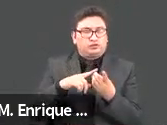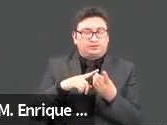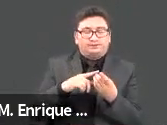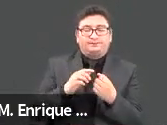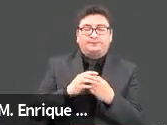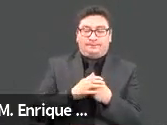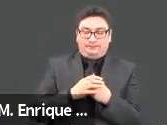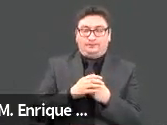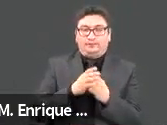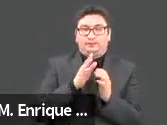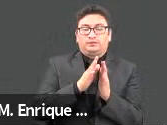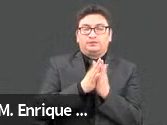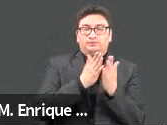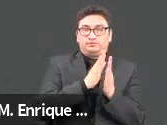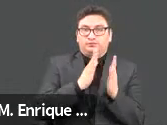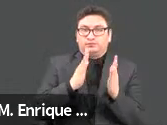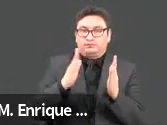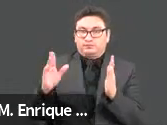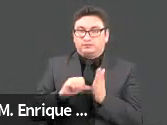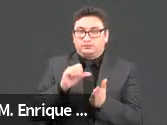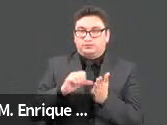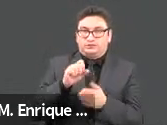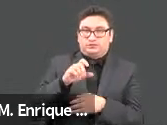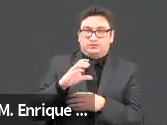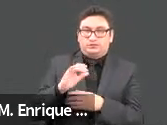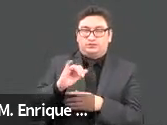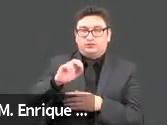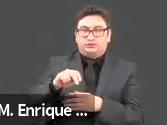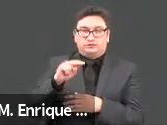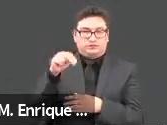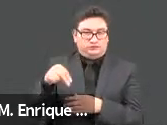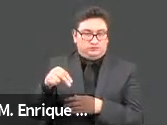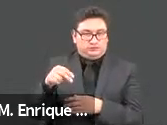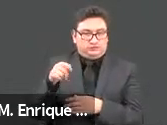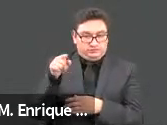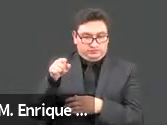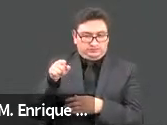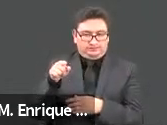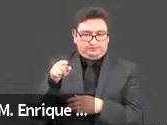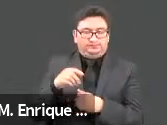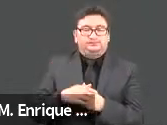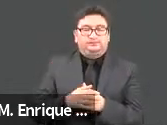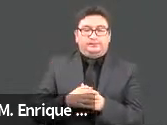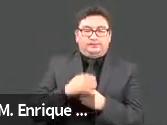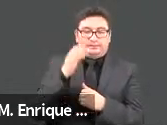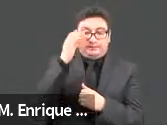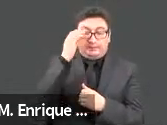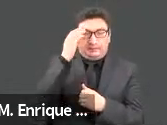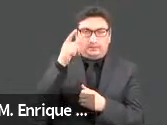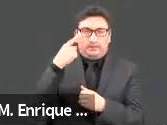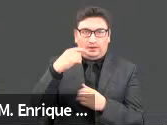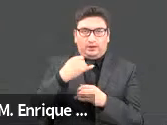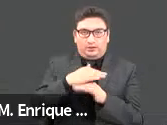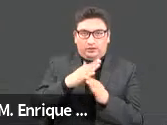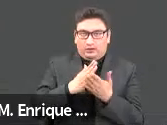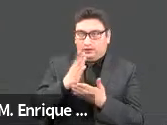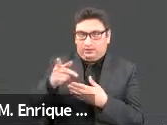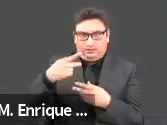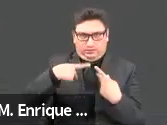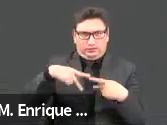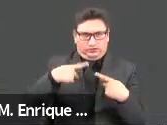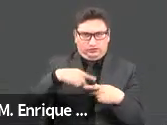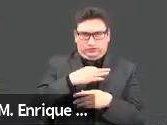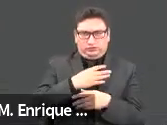en la Biblioteca Central de la Suprema Corte de Justicia de la Nación para acceso al público. Ahí